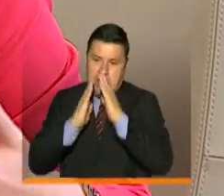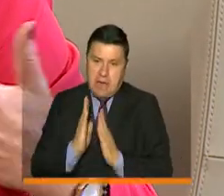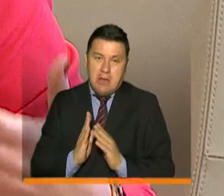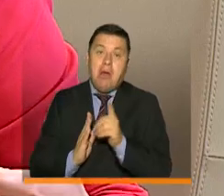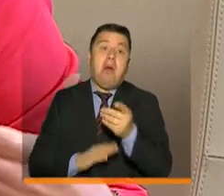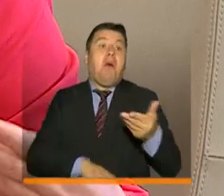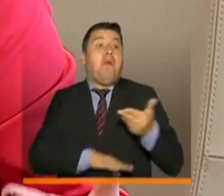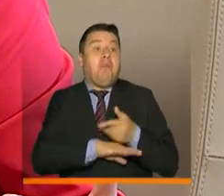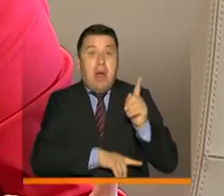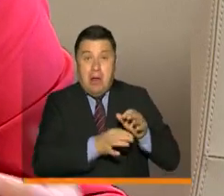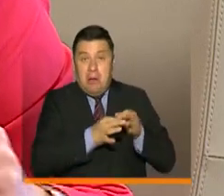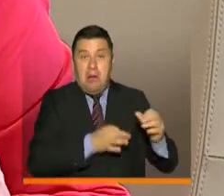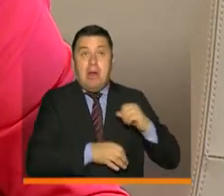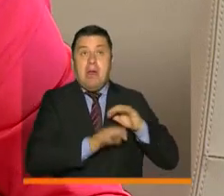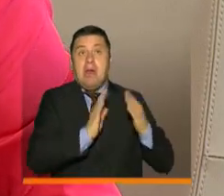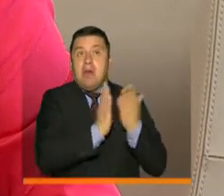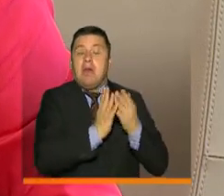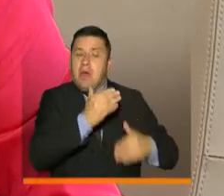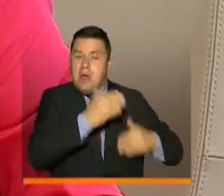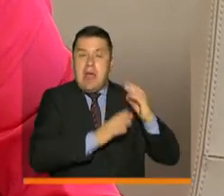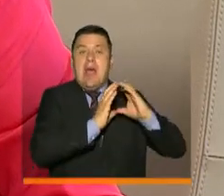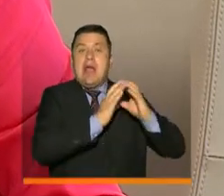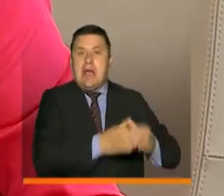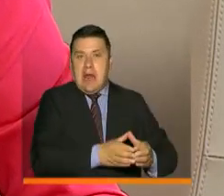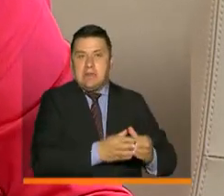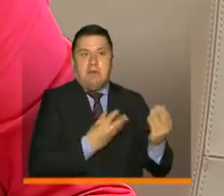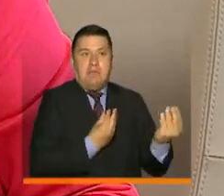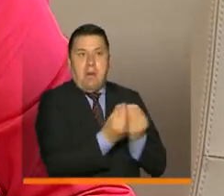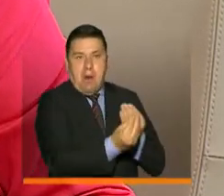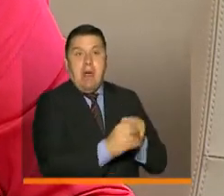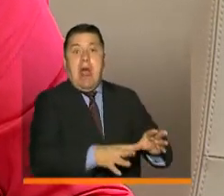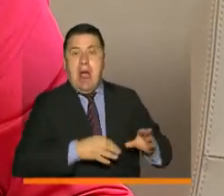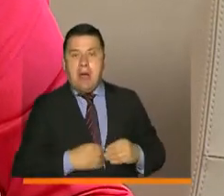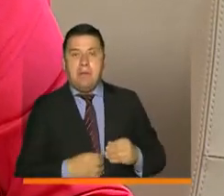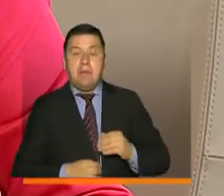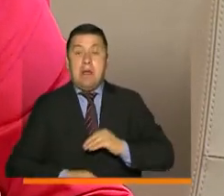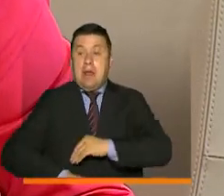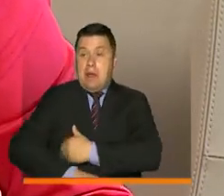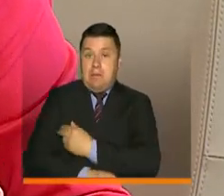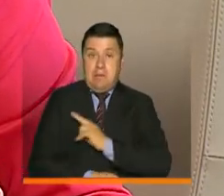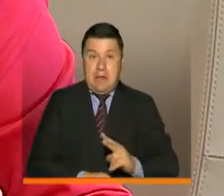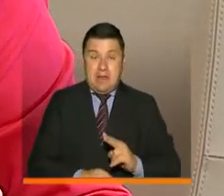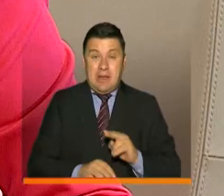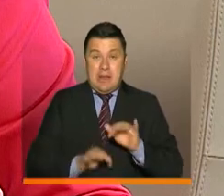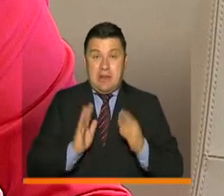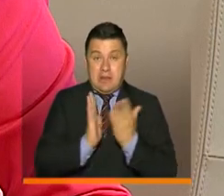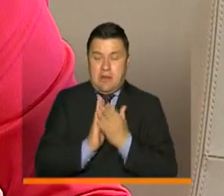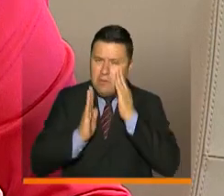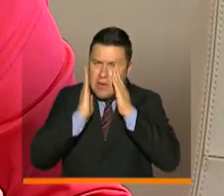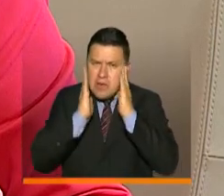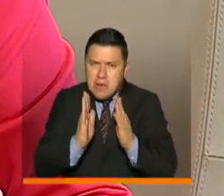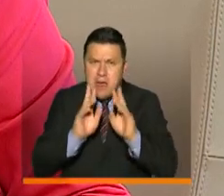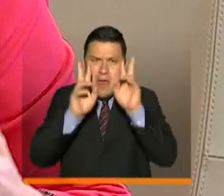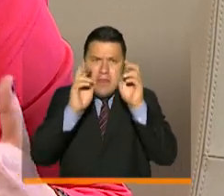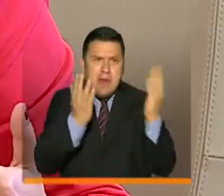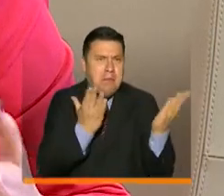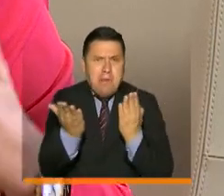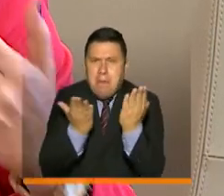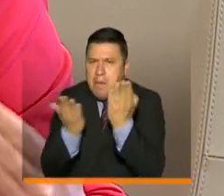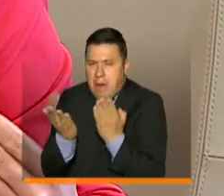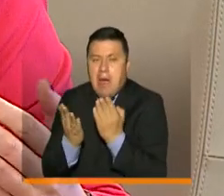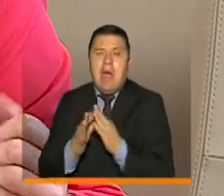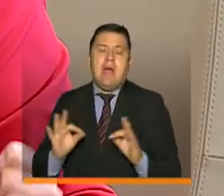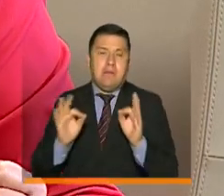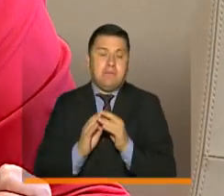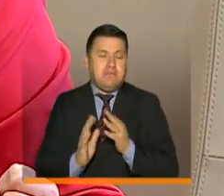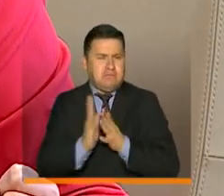municipios donde se dan las condiciones para poder iniciar el proceso de alternancia. Está la viceministra muy atenta con todo el equipo a estos datos. Y como